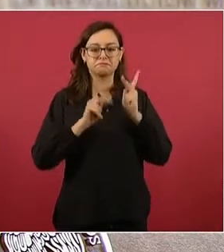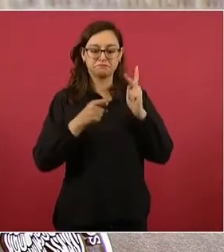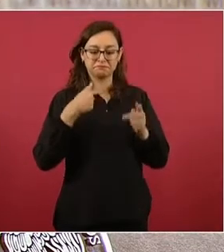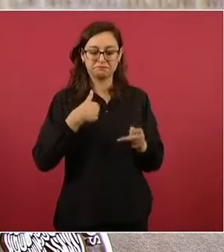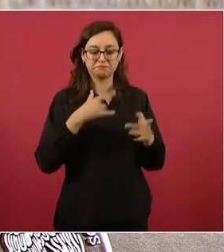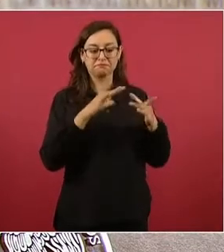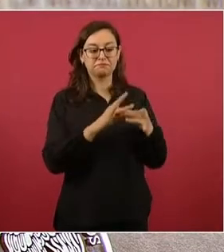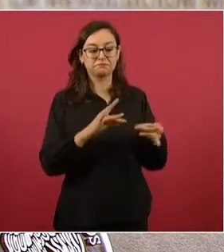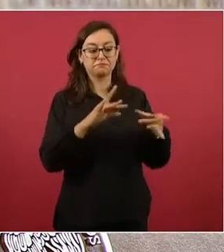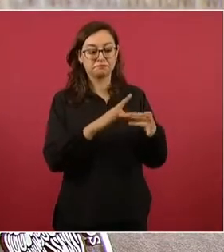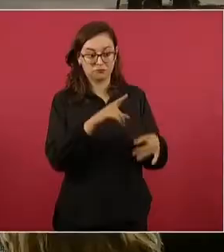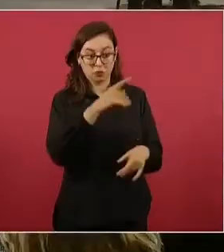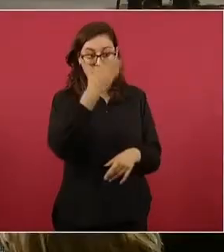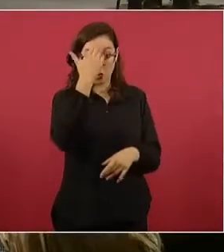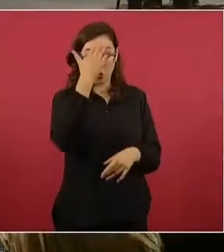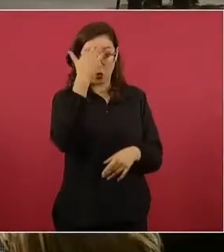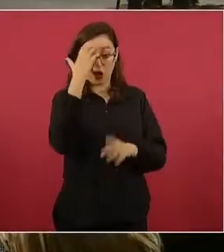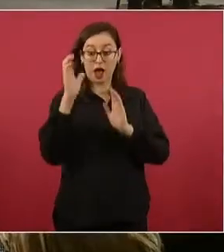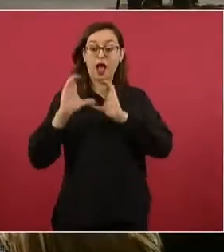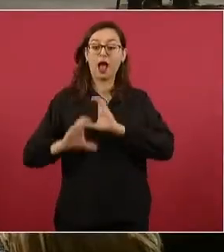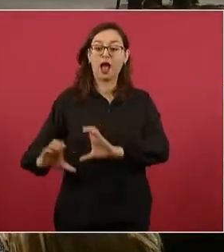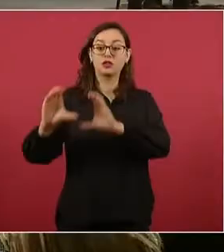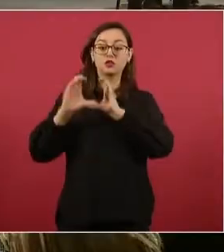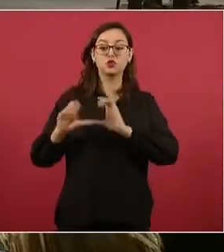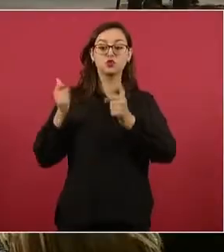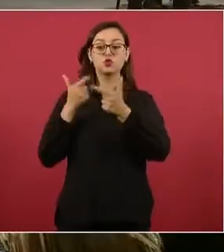la canción de los Tigres del Norte,